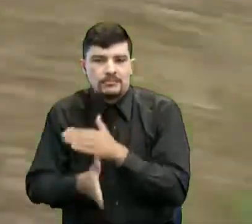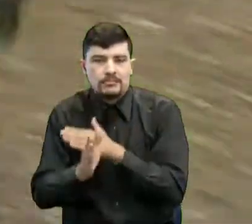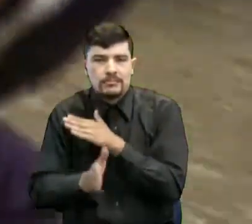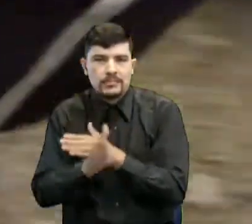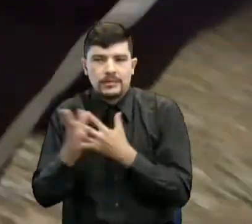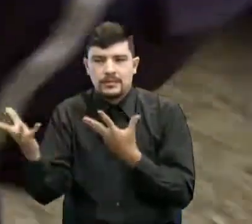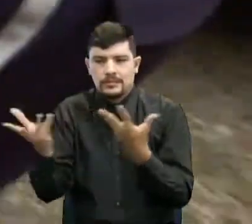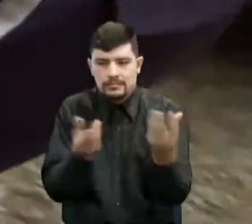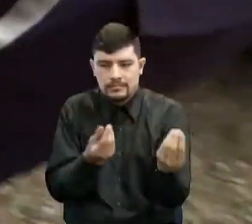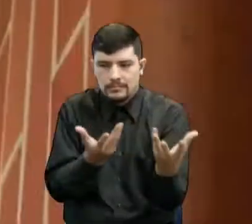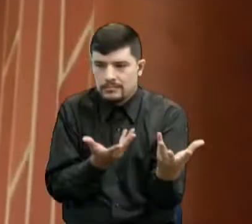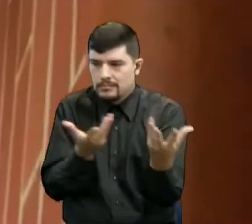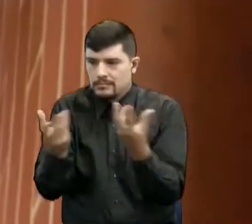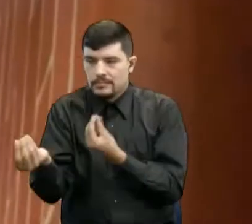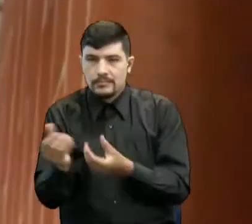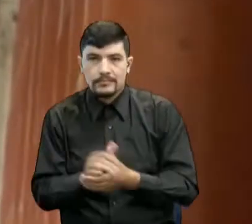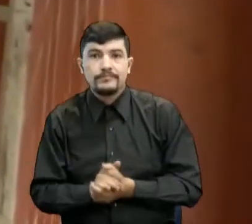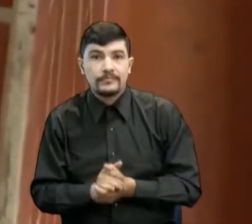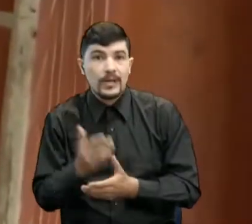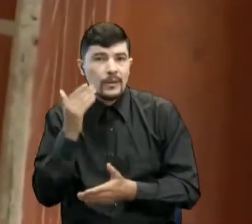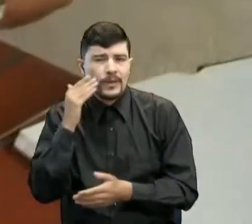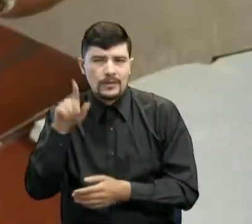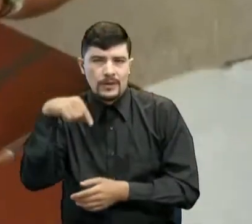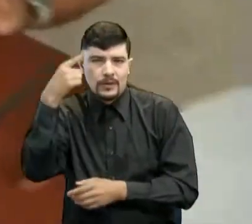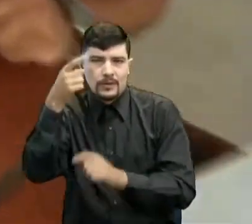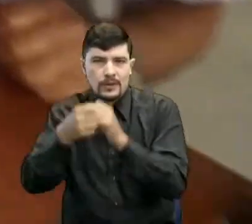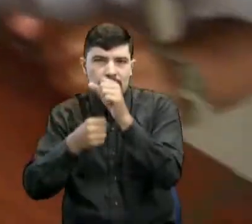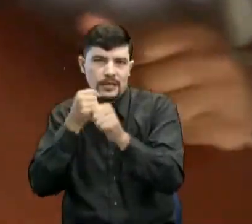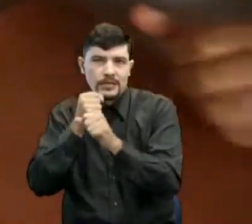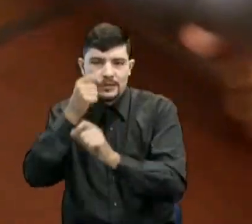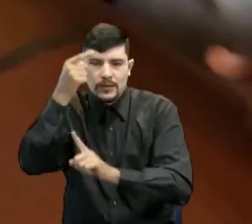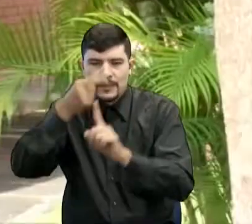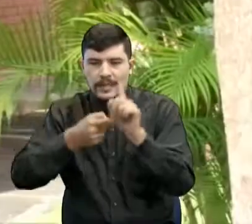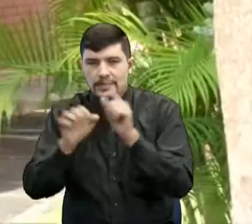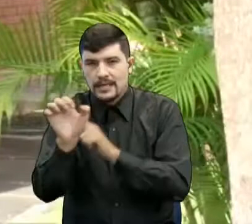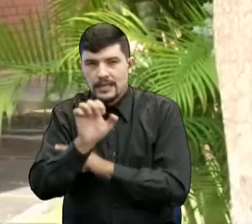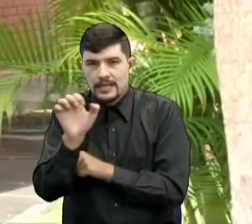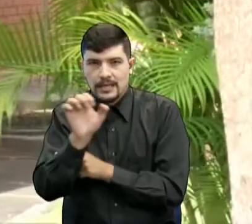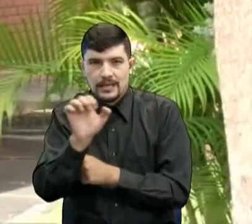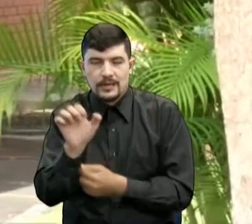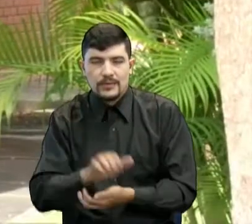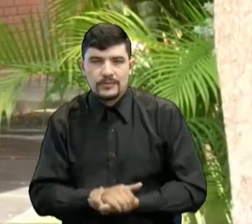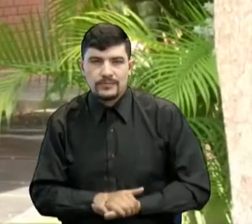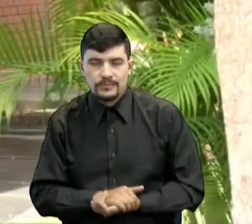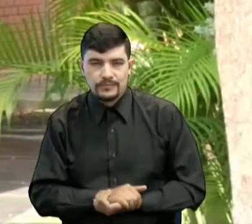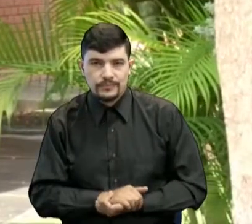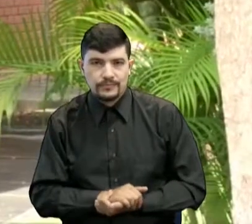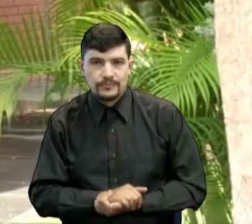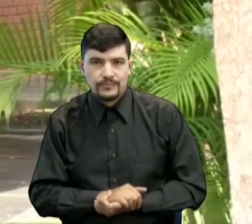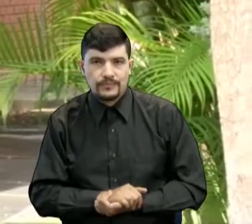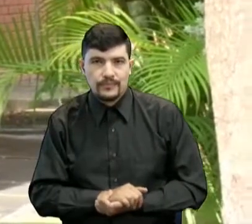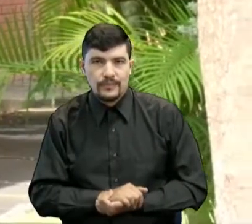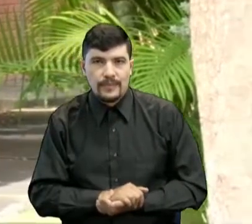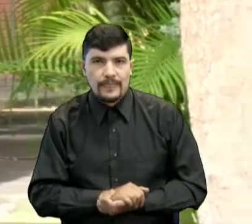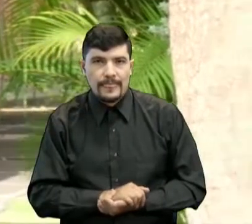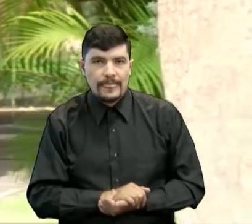medidas serán para ser aplicadas desde el mes de enero del año entrante, comenzando un nuevo calendario